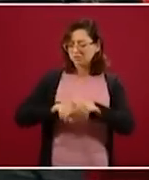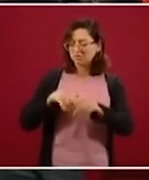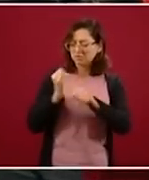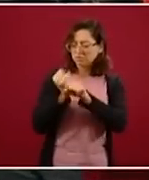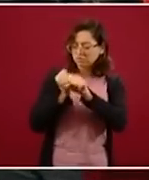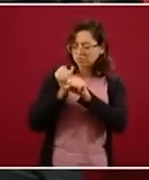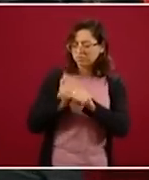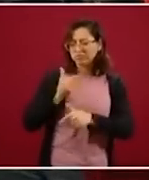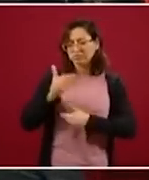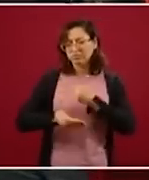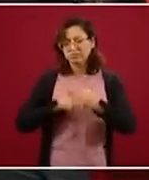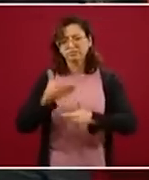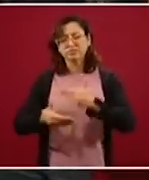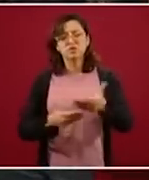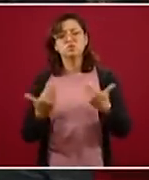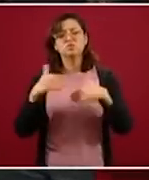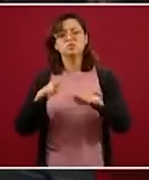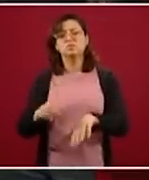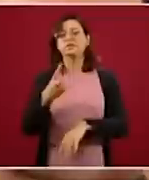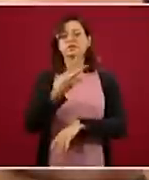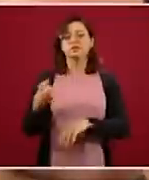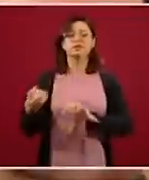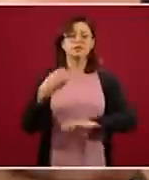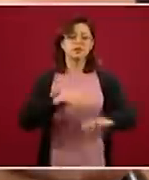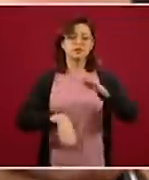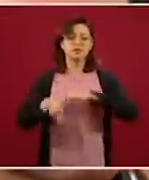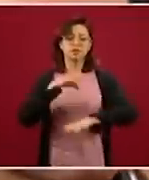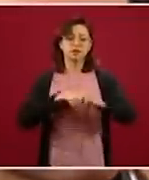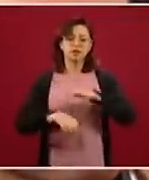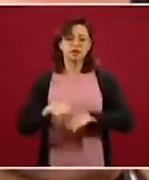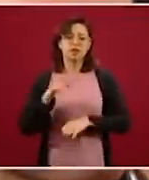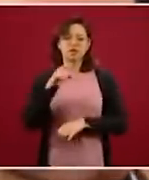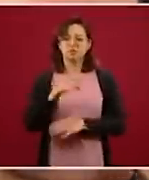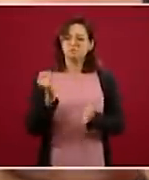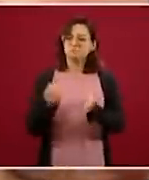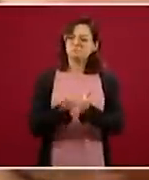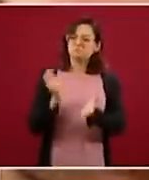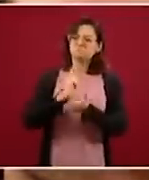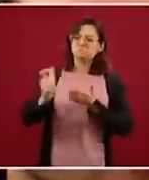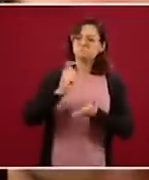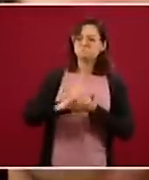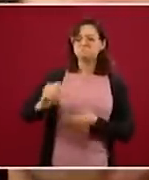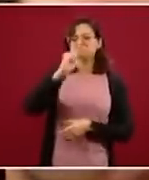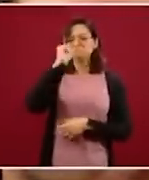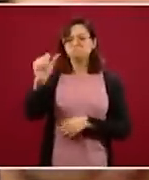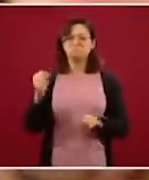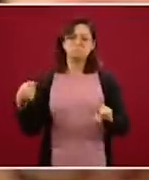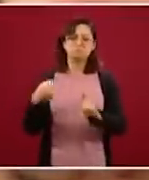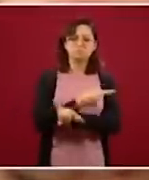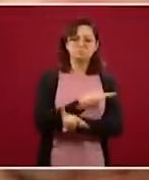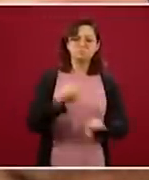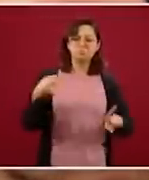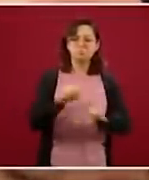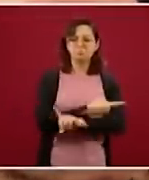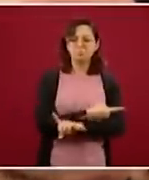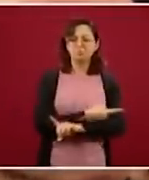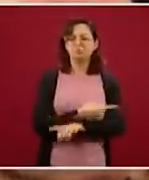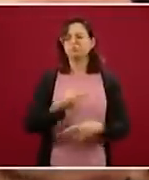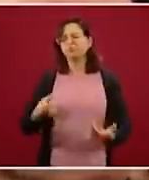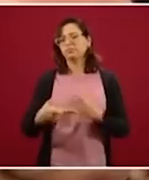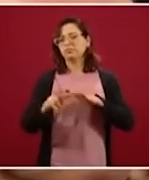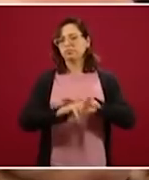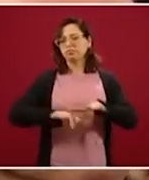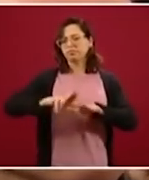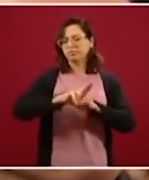Inteligencia Financiera sobre los 300 empresarios que habrían evadido impuestos por honorarios asimilados a